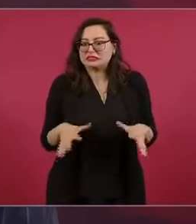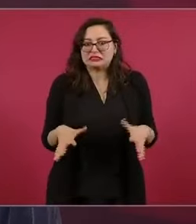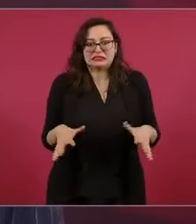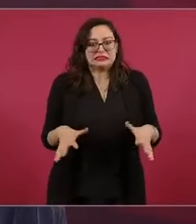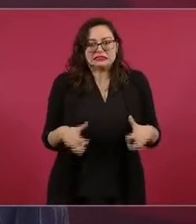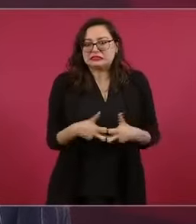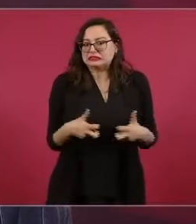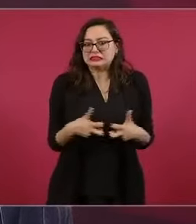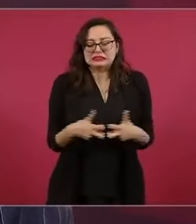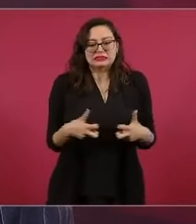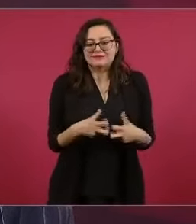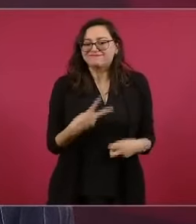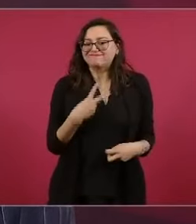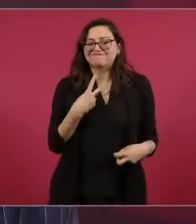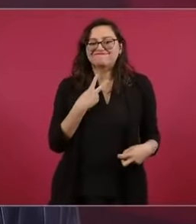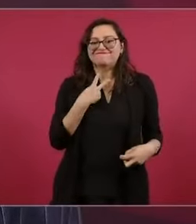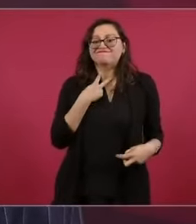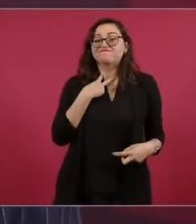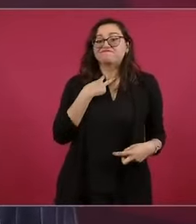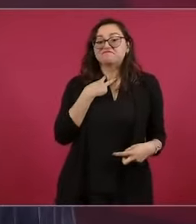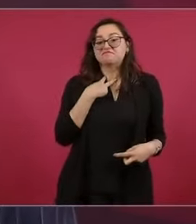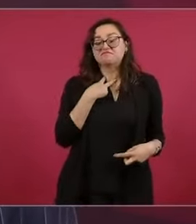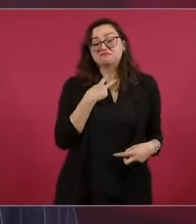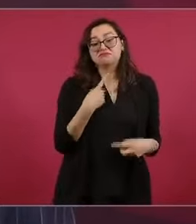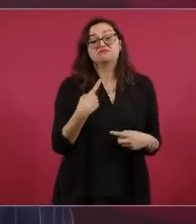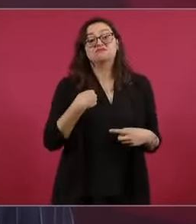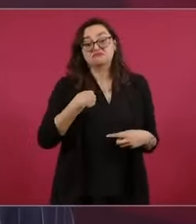nervioso. Y así fue